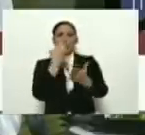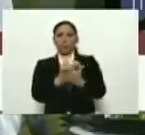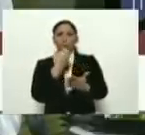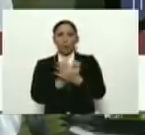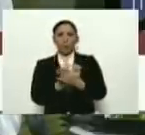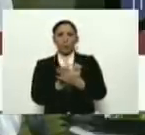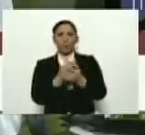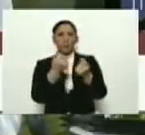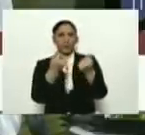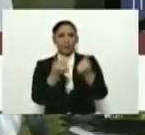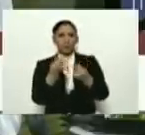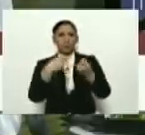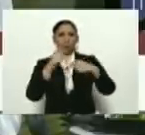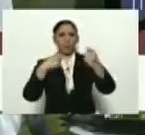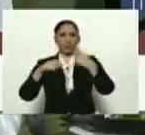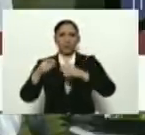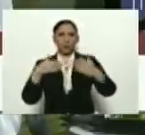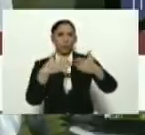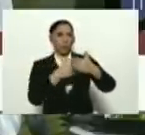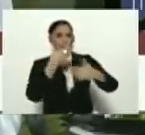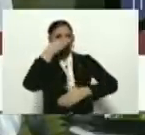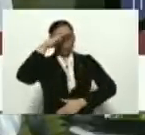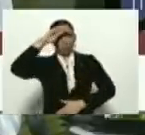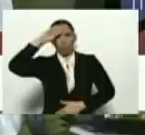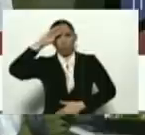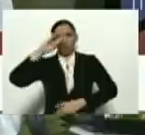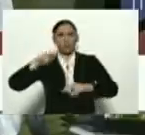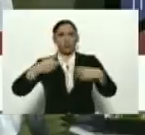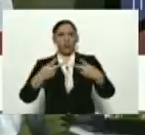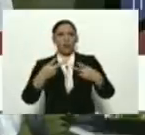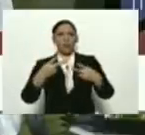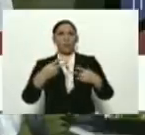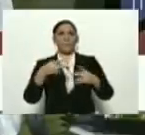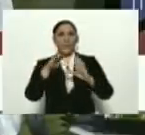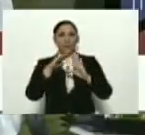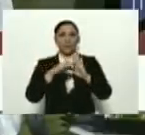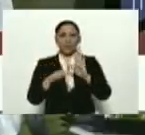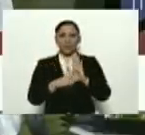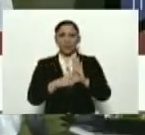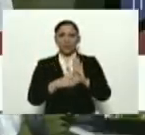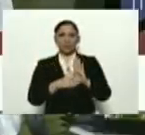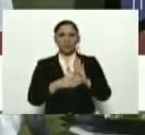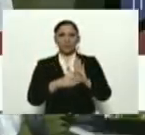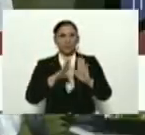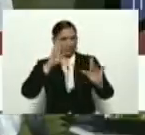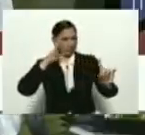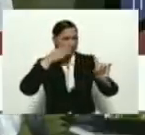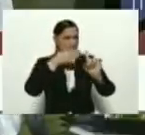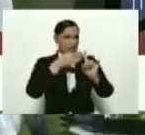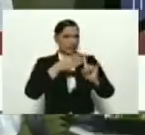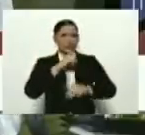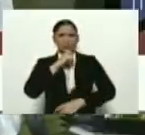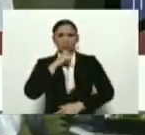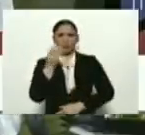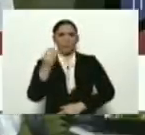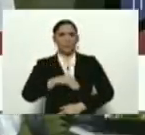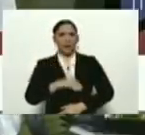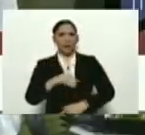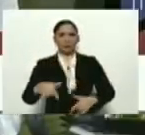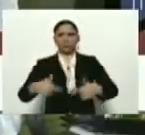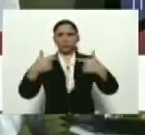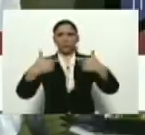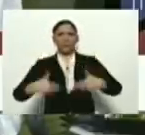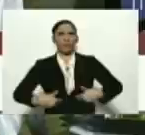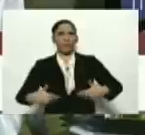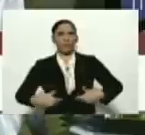Cuba con nuevas medidas coercitivas dirigidas a dificultar aún más el esfuerzo nacional de enfrentamiento a la